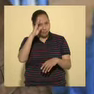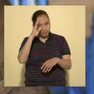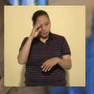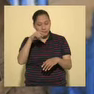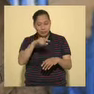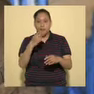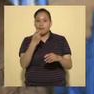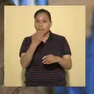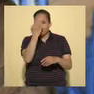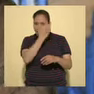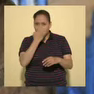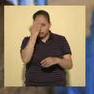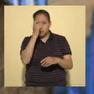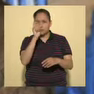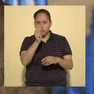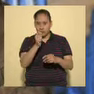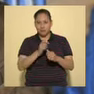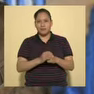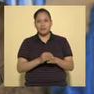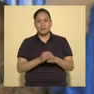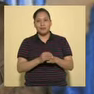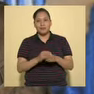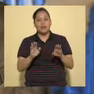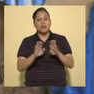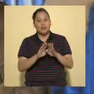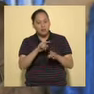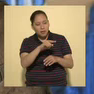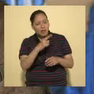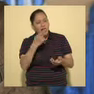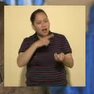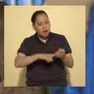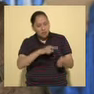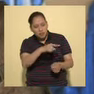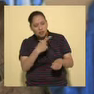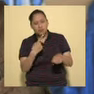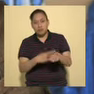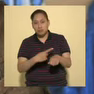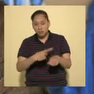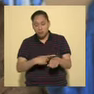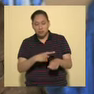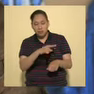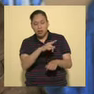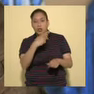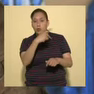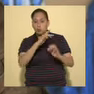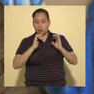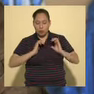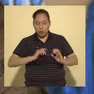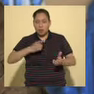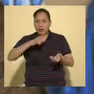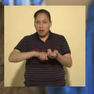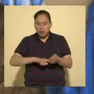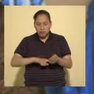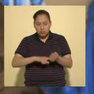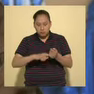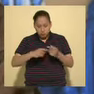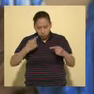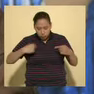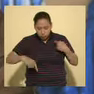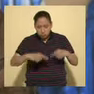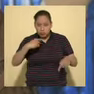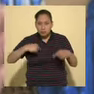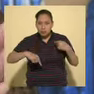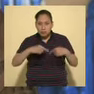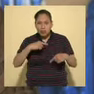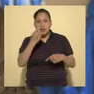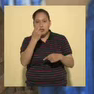un estudio que te detecta algunas anomalías en el metabolismo congénito de aminoácidos.